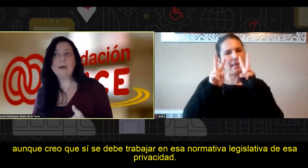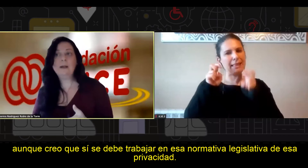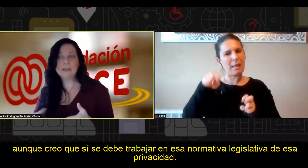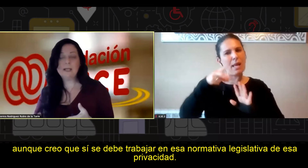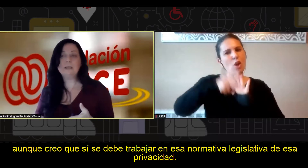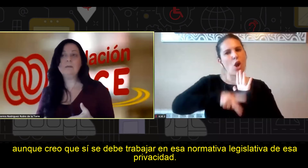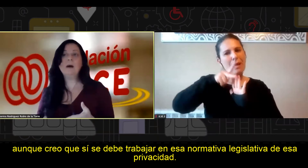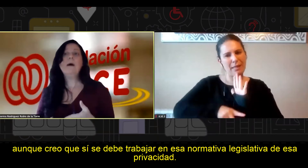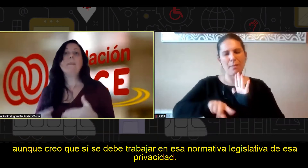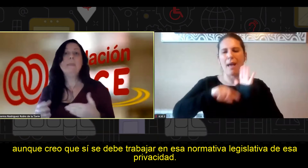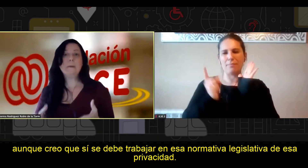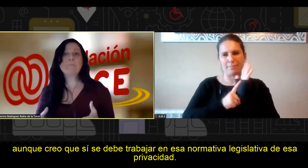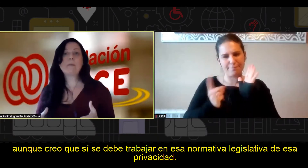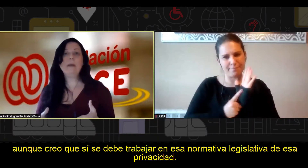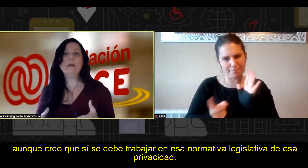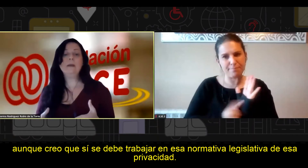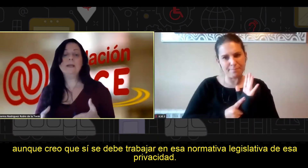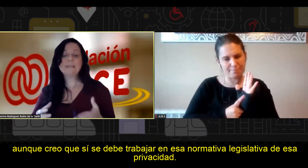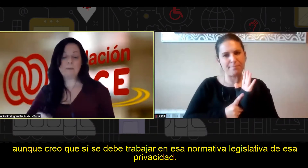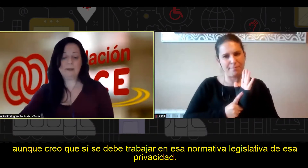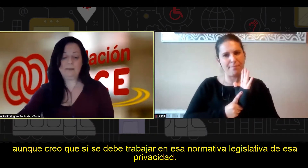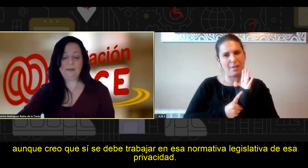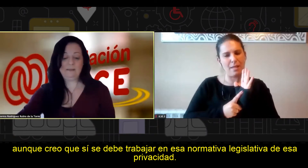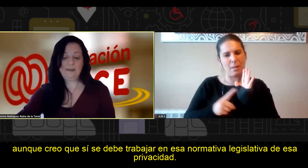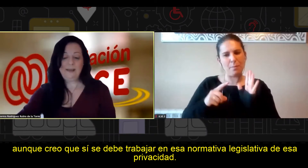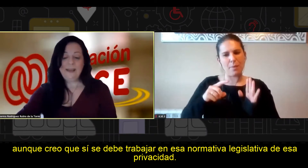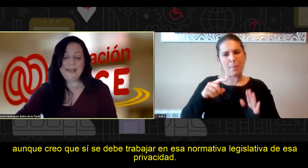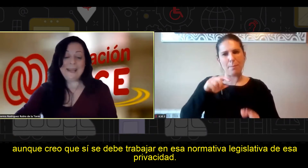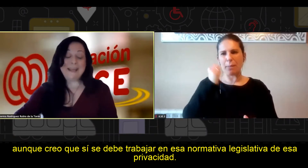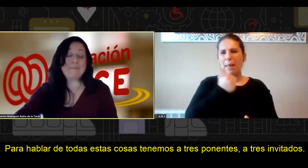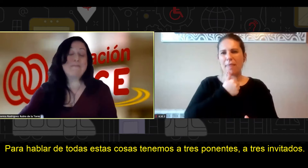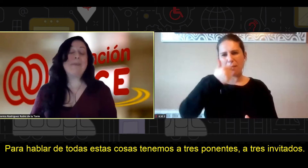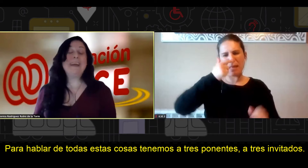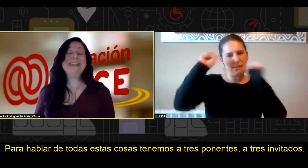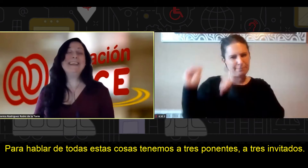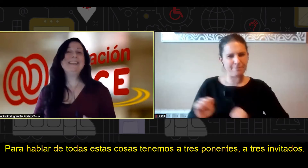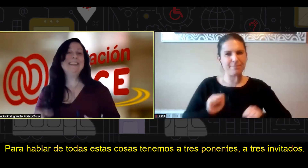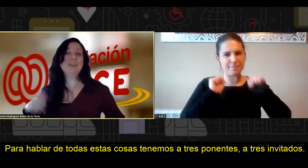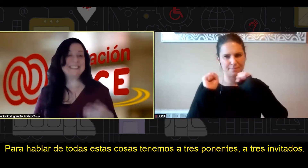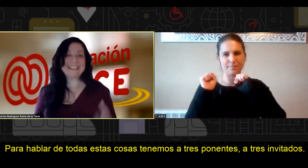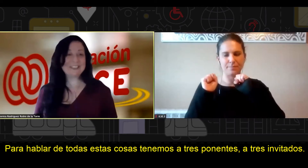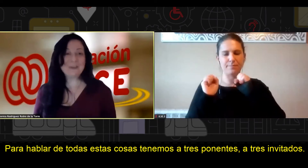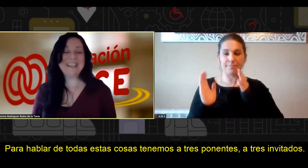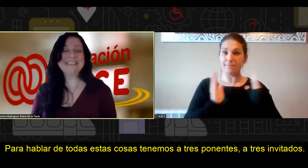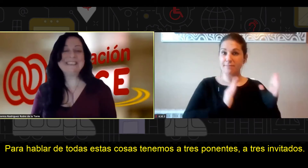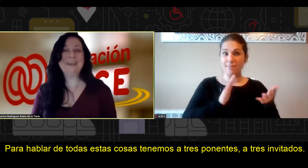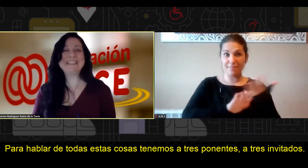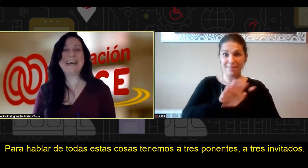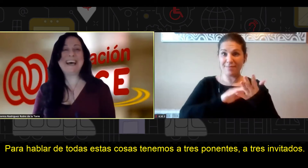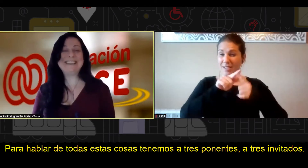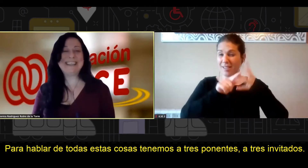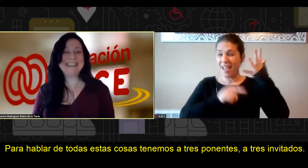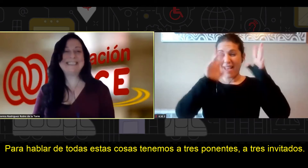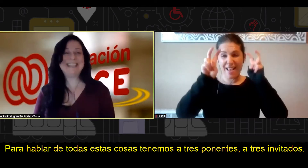normativa legislativa de esa privacidad. Para hablar de todas estas cosas tenemos